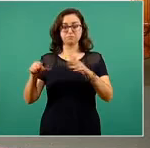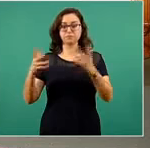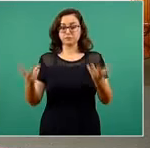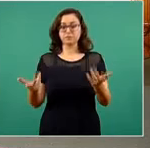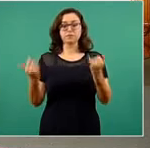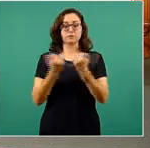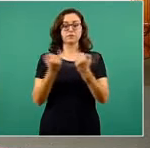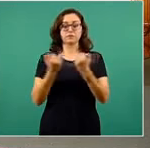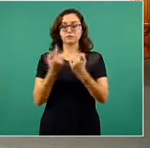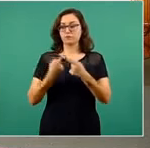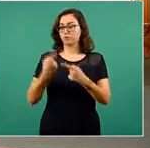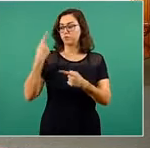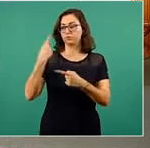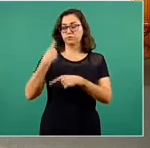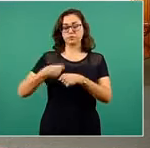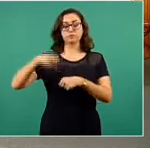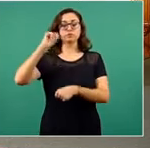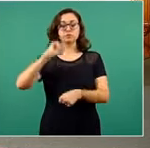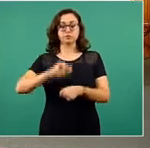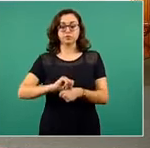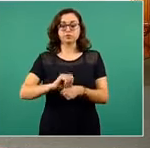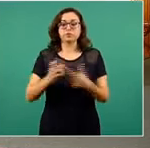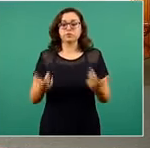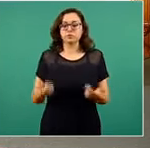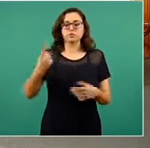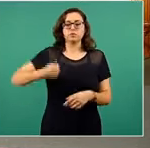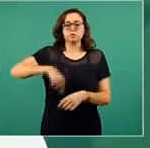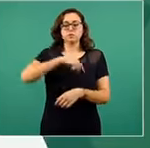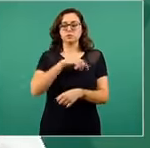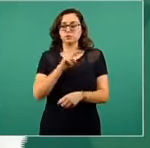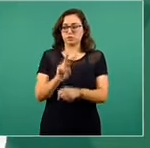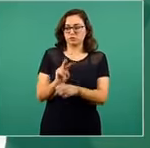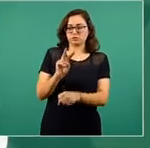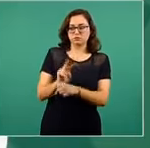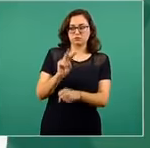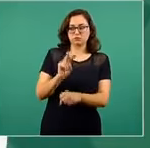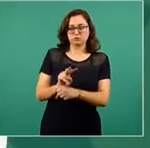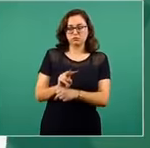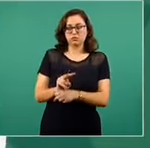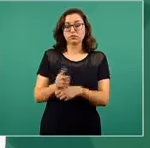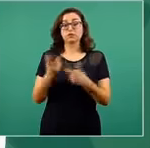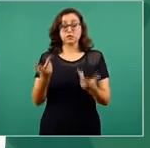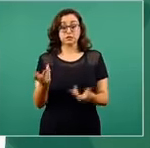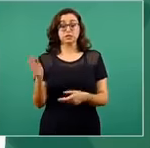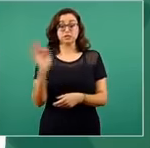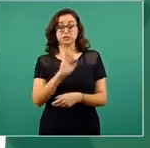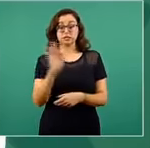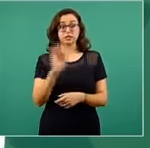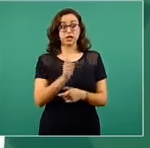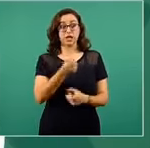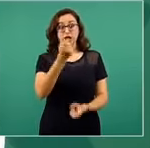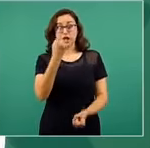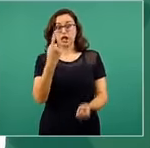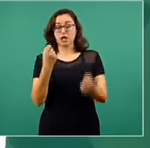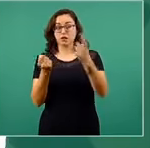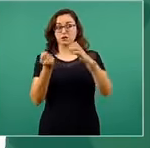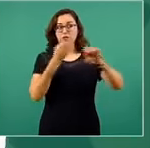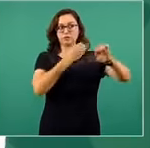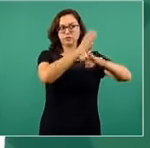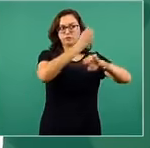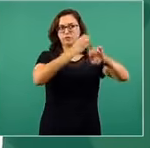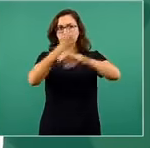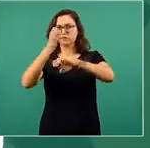semana inmediata anterior. Estaremos pendientes si los incrementos de casos que han ocurrido en algunas entidades federativas, en particular